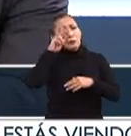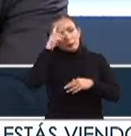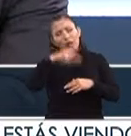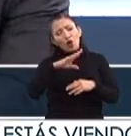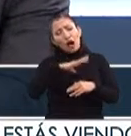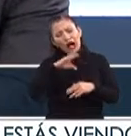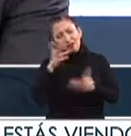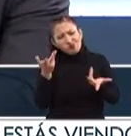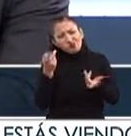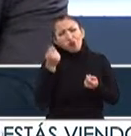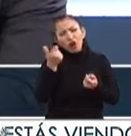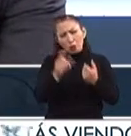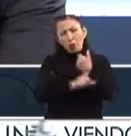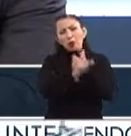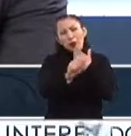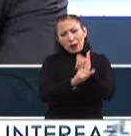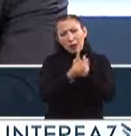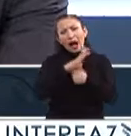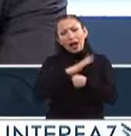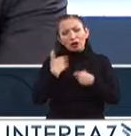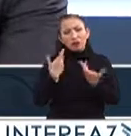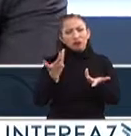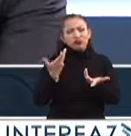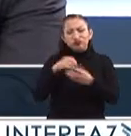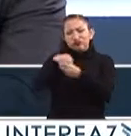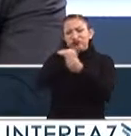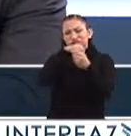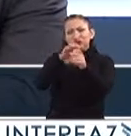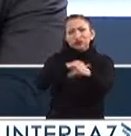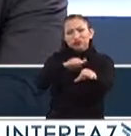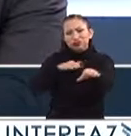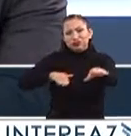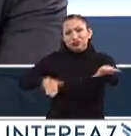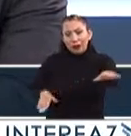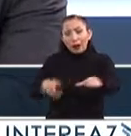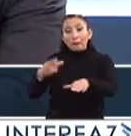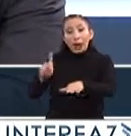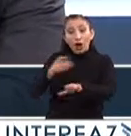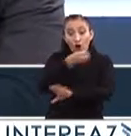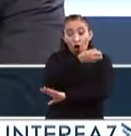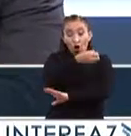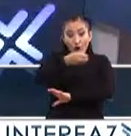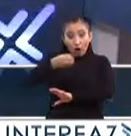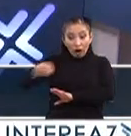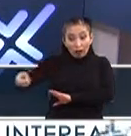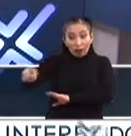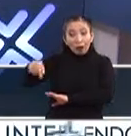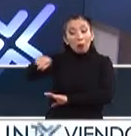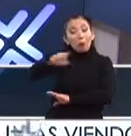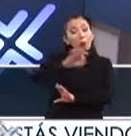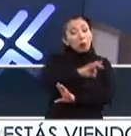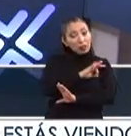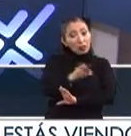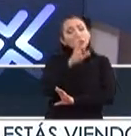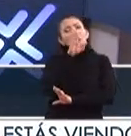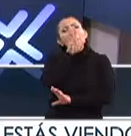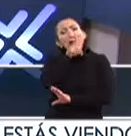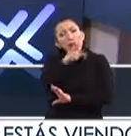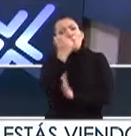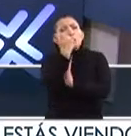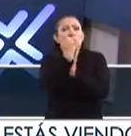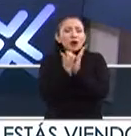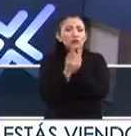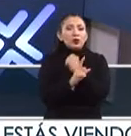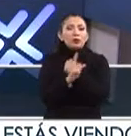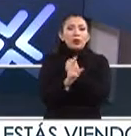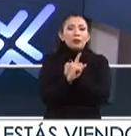está un poquito caótica, pero habiendo un ordenamiento podemos La mejorarla. seguridad vial va